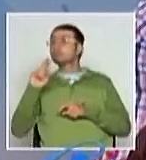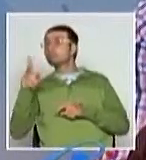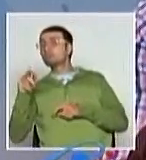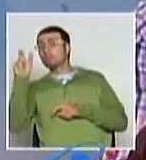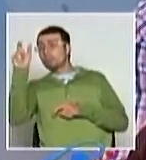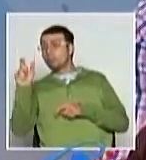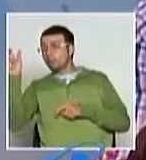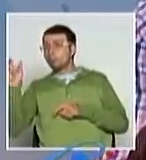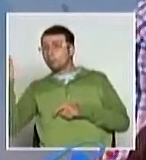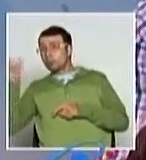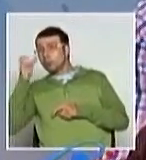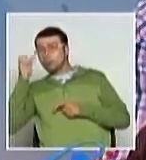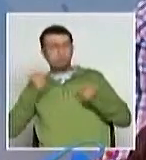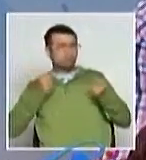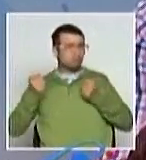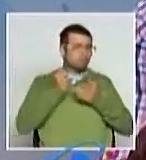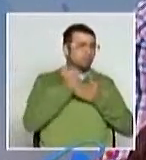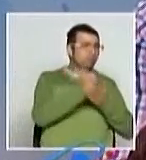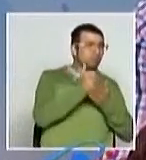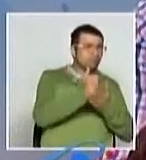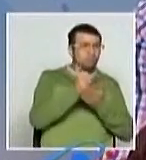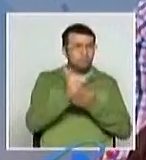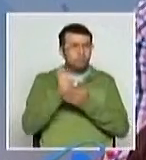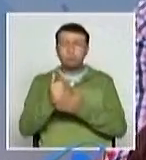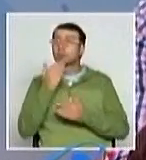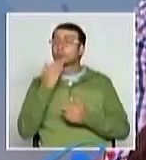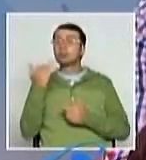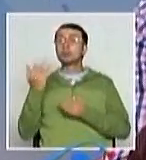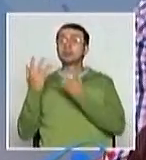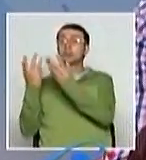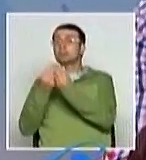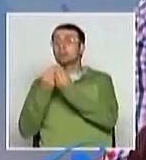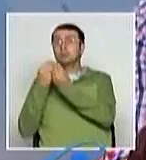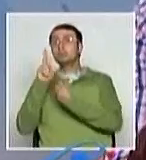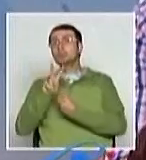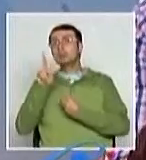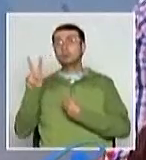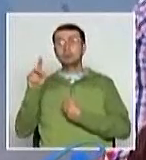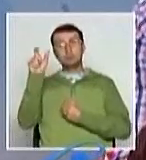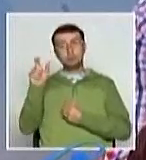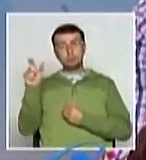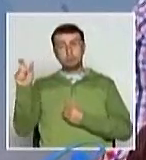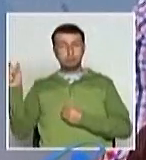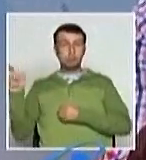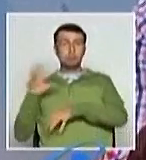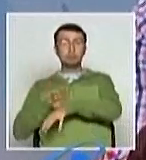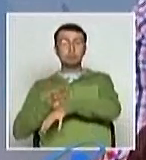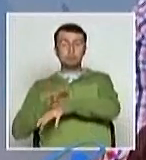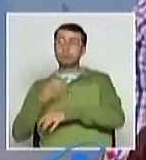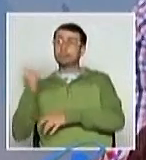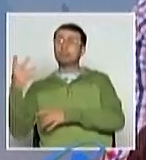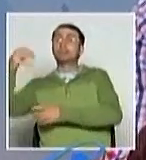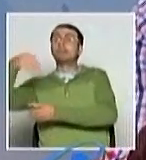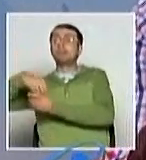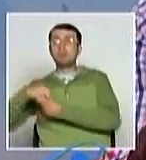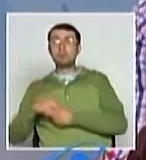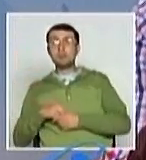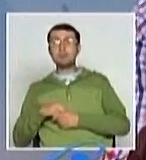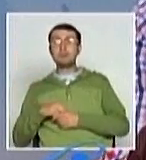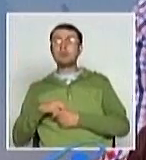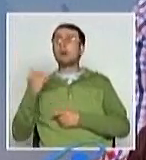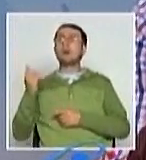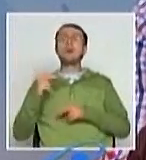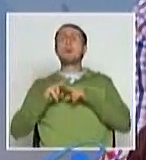médico nuestro en la pradera andos quebrada somos 22 profesionales en el centro médico Doctor Rojas El